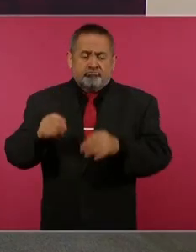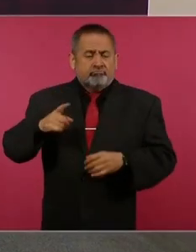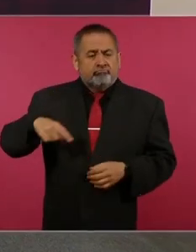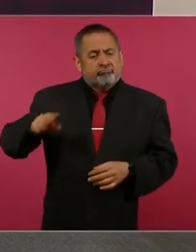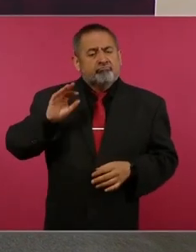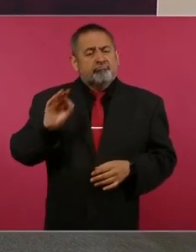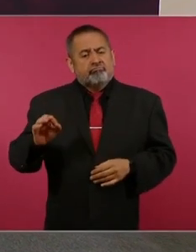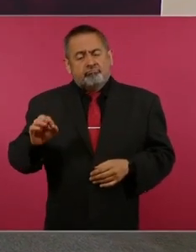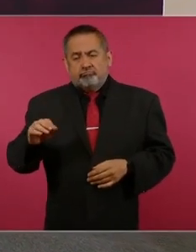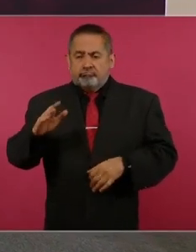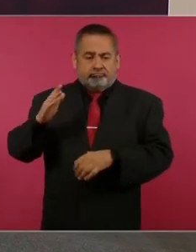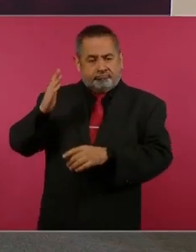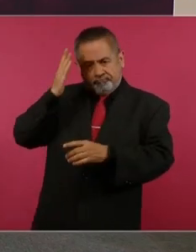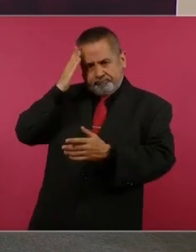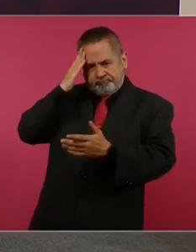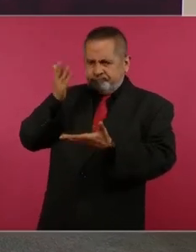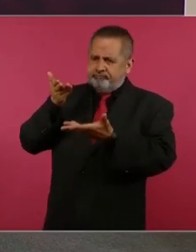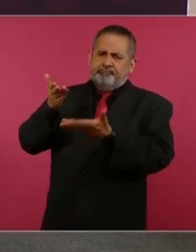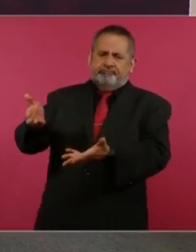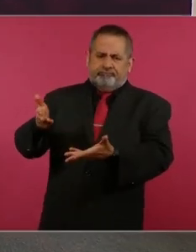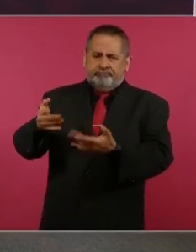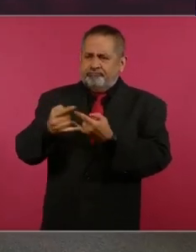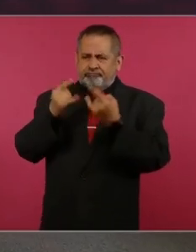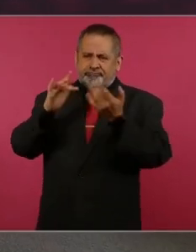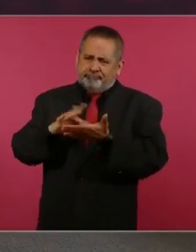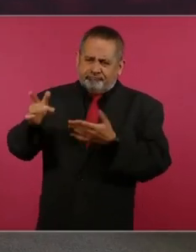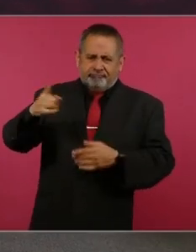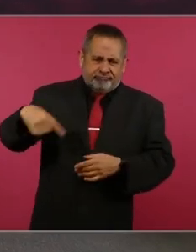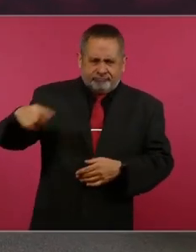protagonistas principales de esta historia.